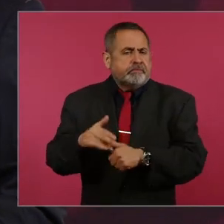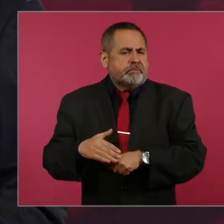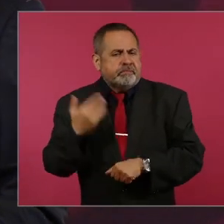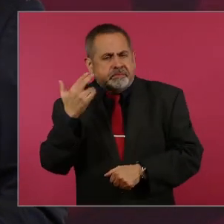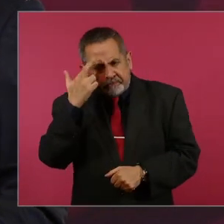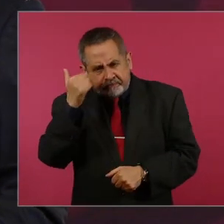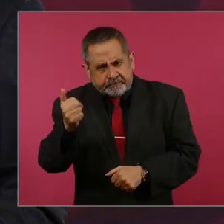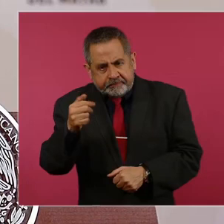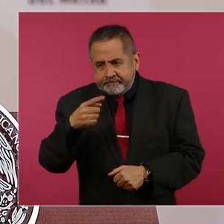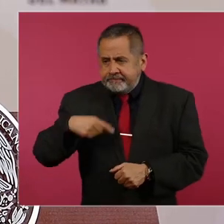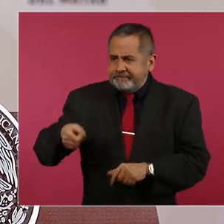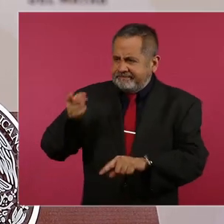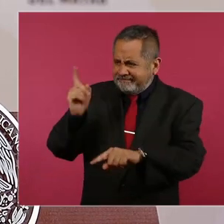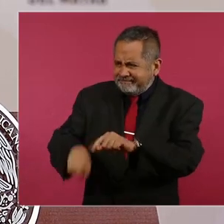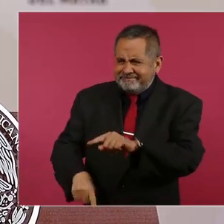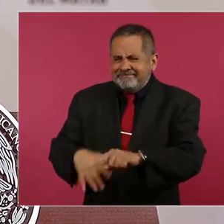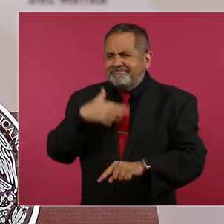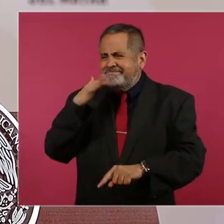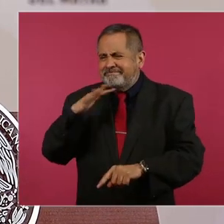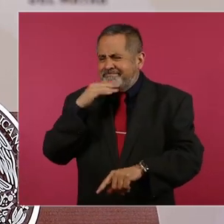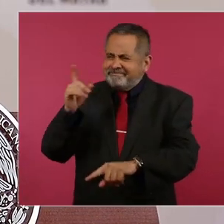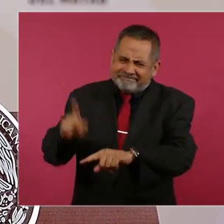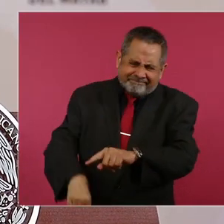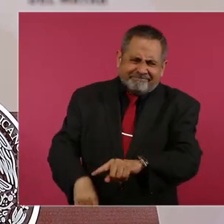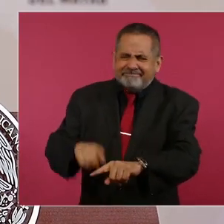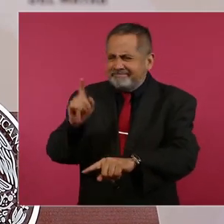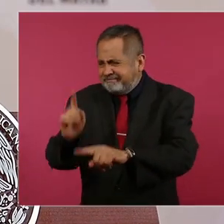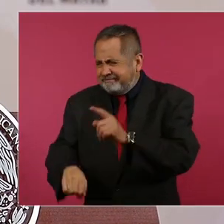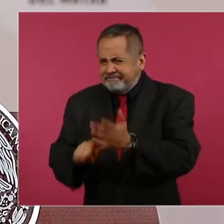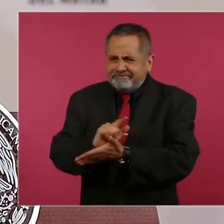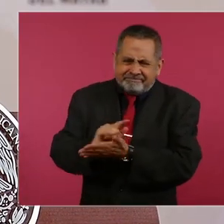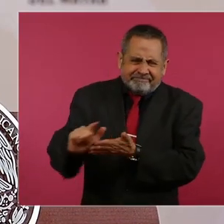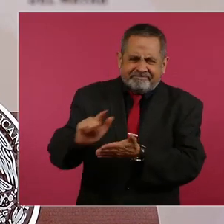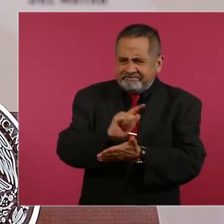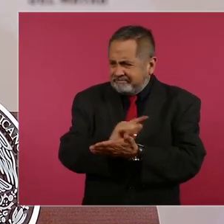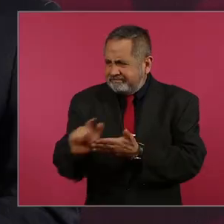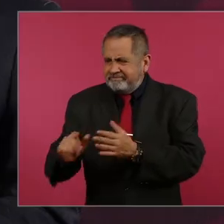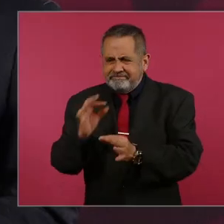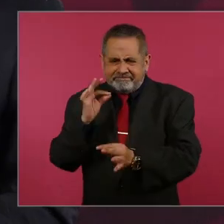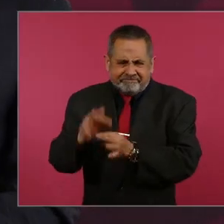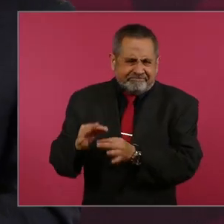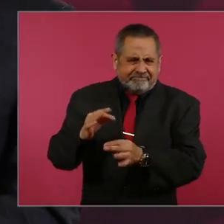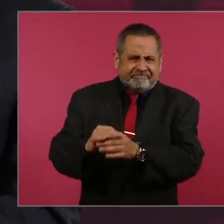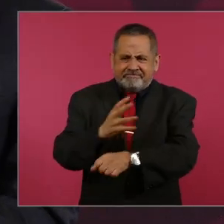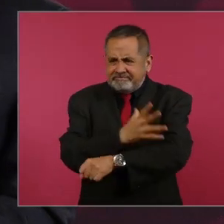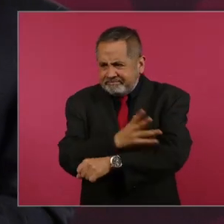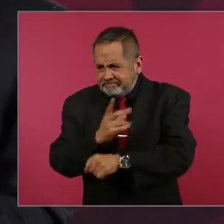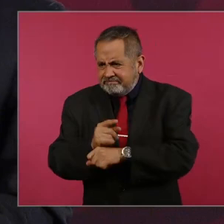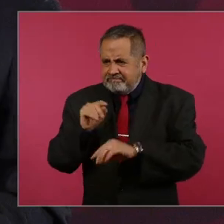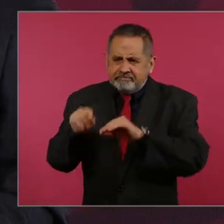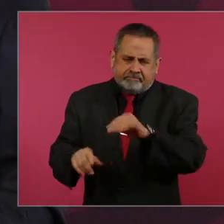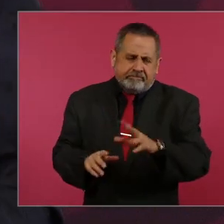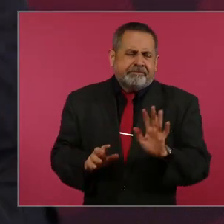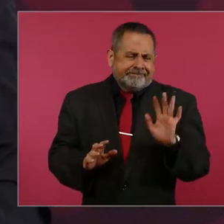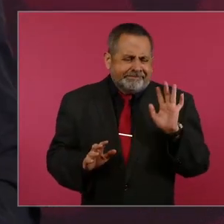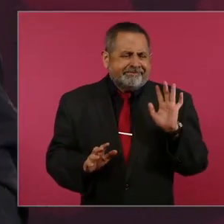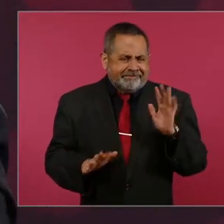de corrupción el gobierno, desde luego falta,